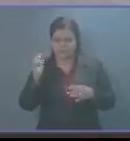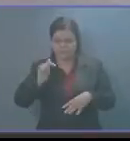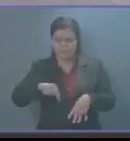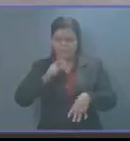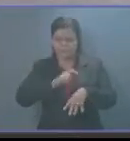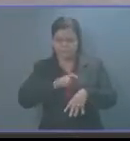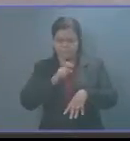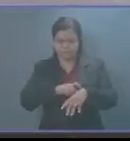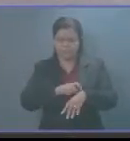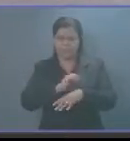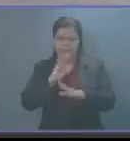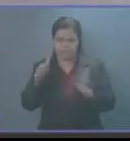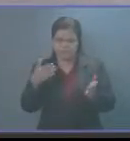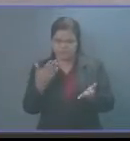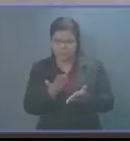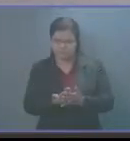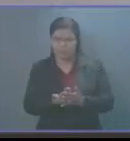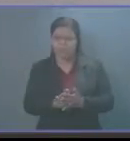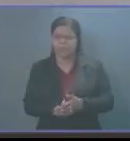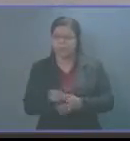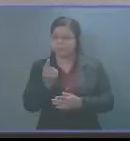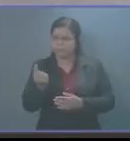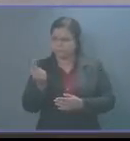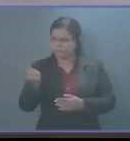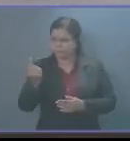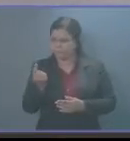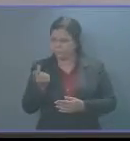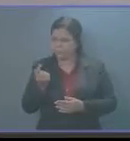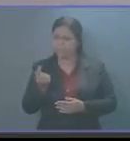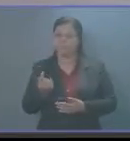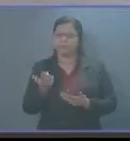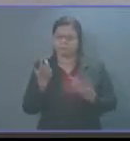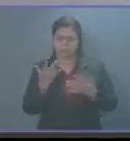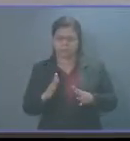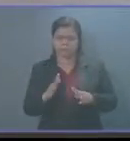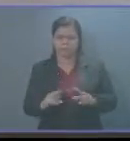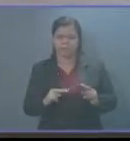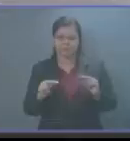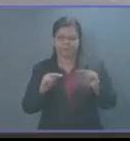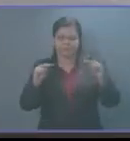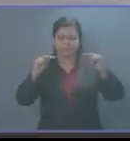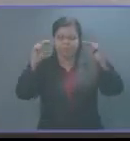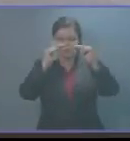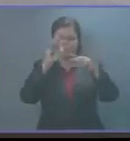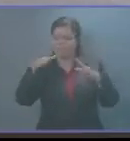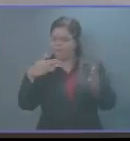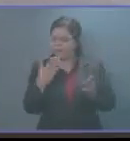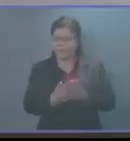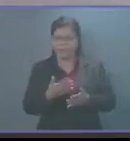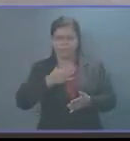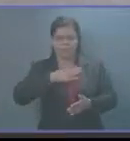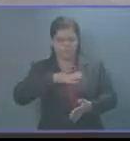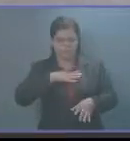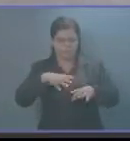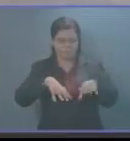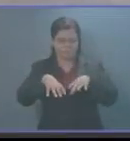momento para toda la feligresía de Chalchuapa y, por qué no decirlo, de todo el